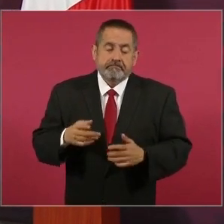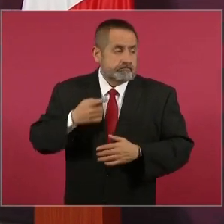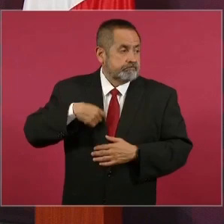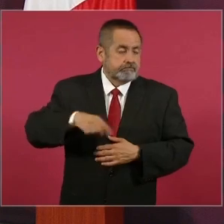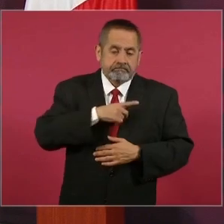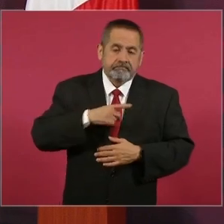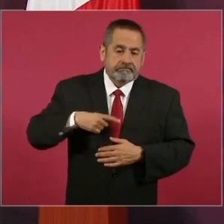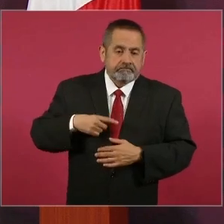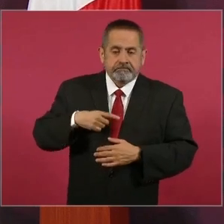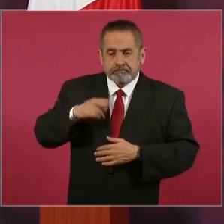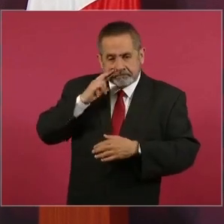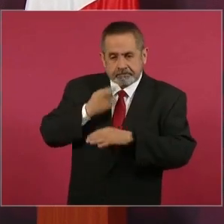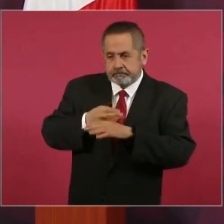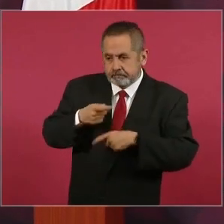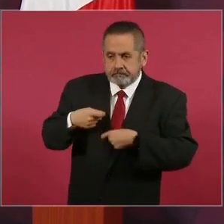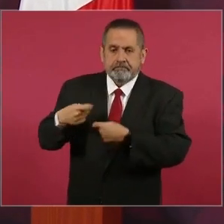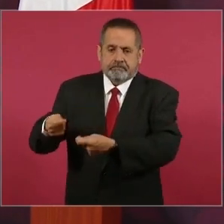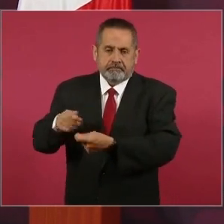y